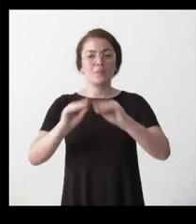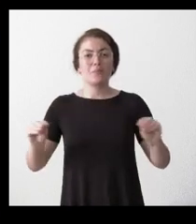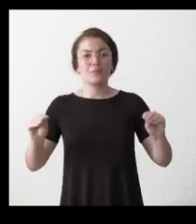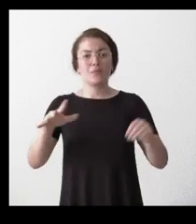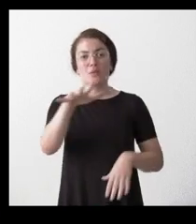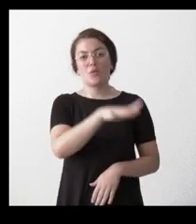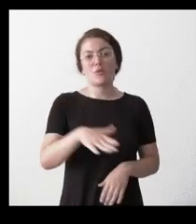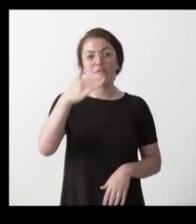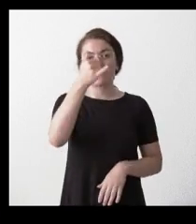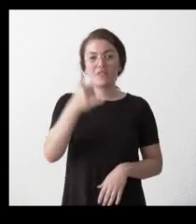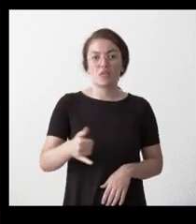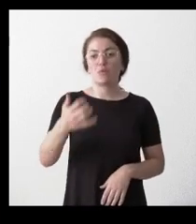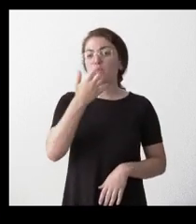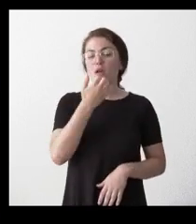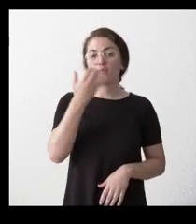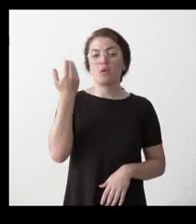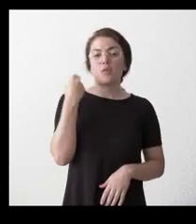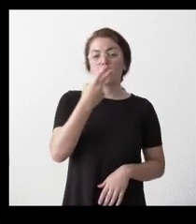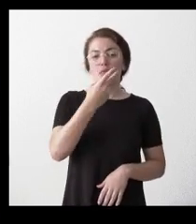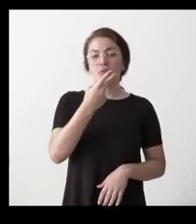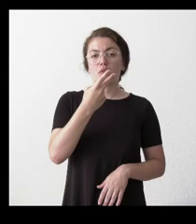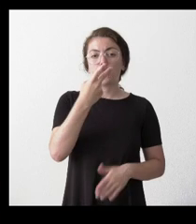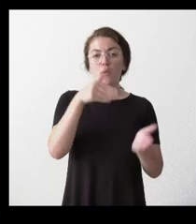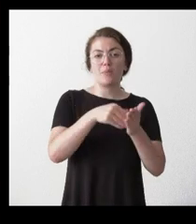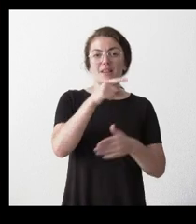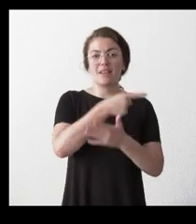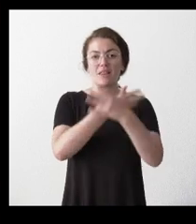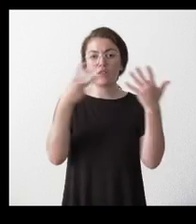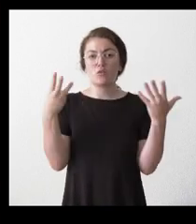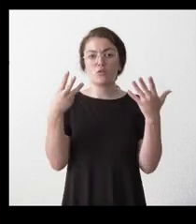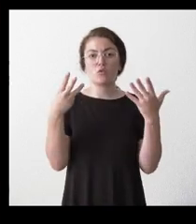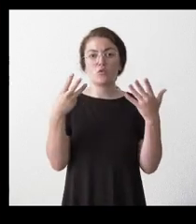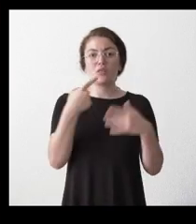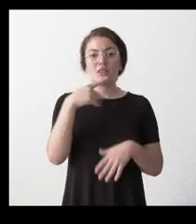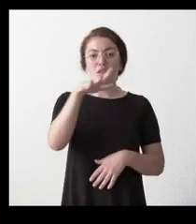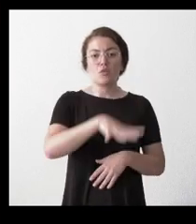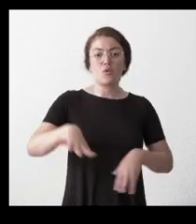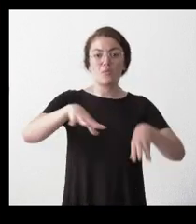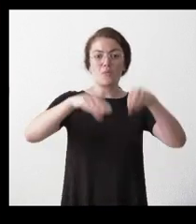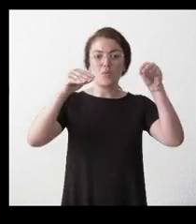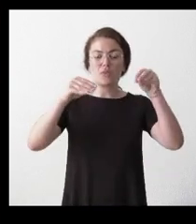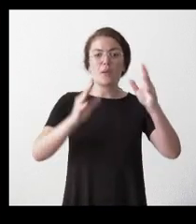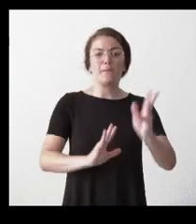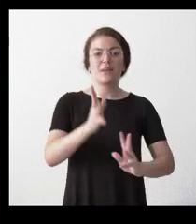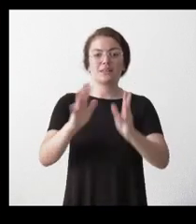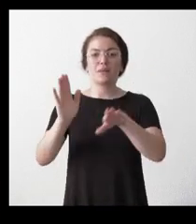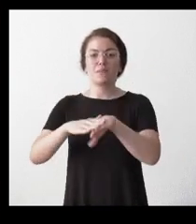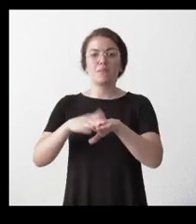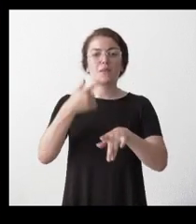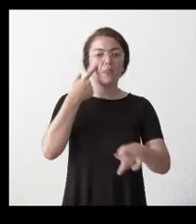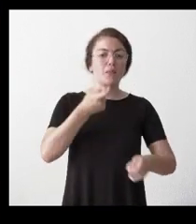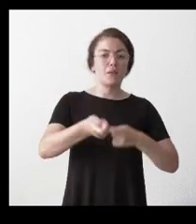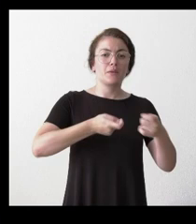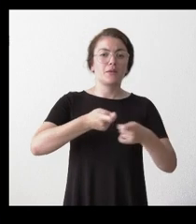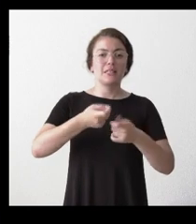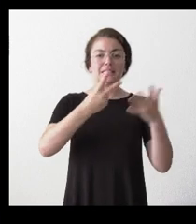del Bierzo se decidió plantar en 2018 el monte de cámaras para vigilar el 75% de la masa forestal, y los